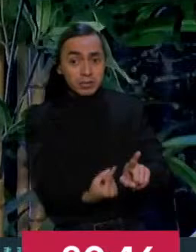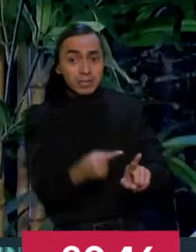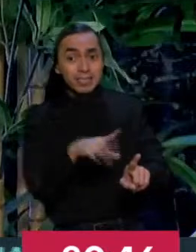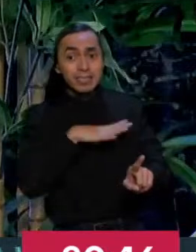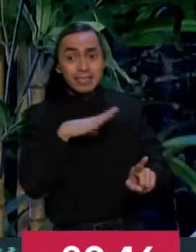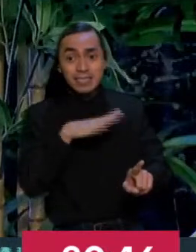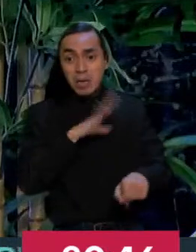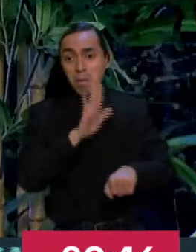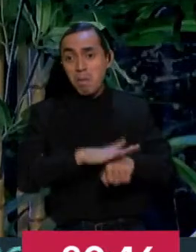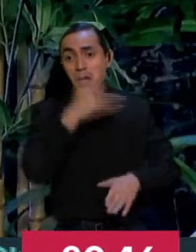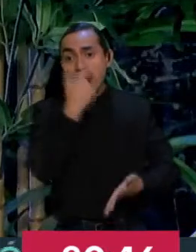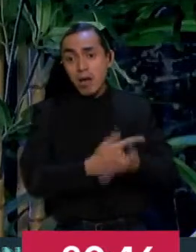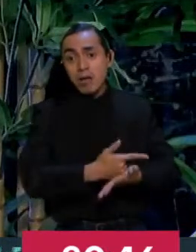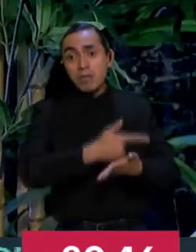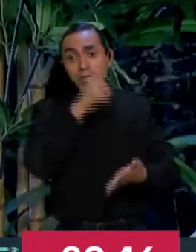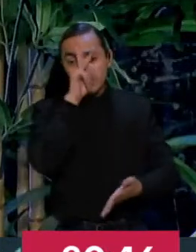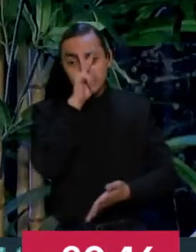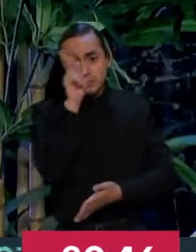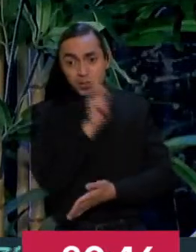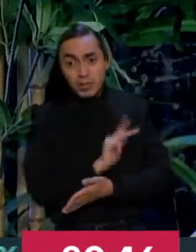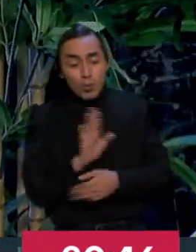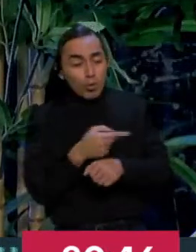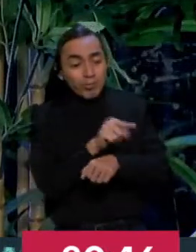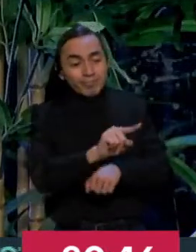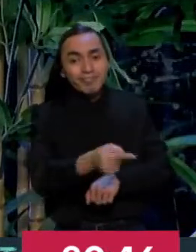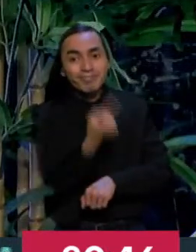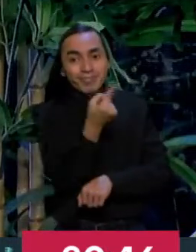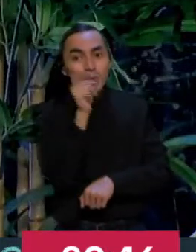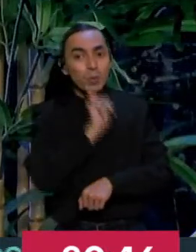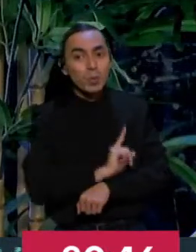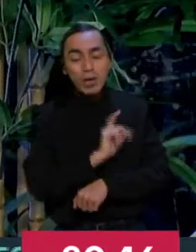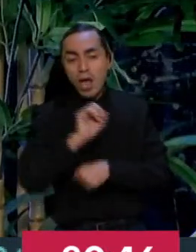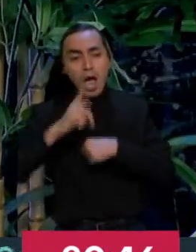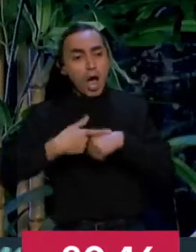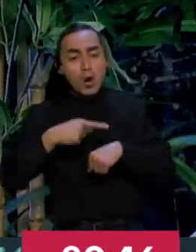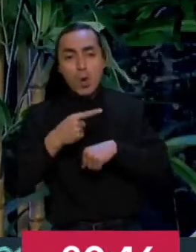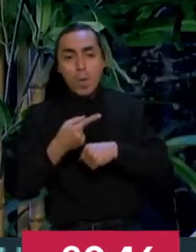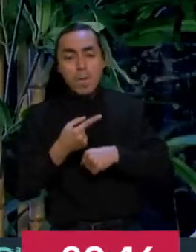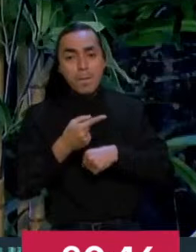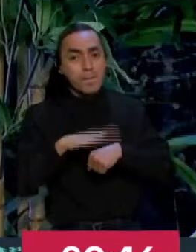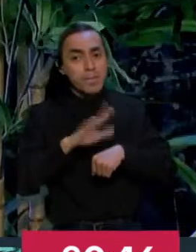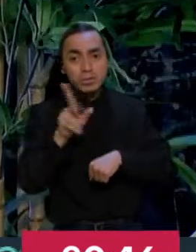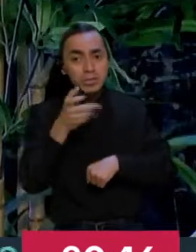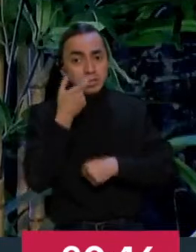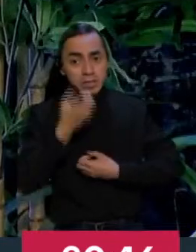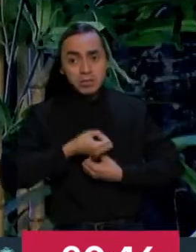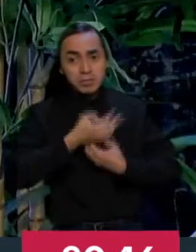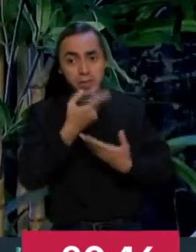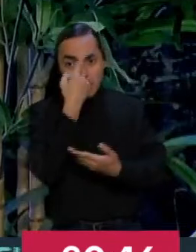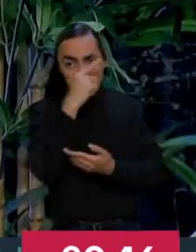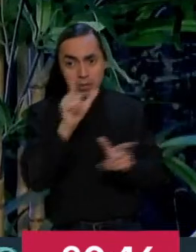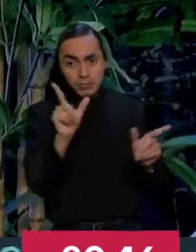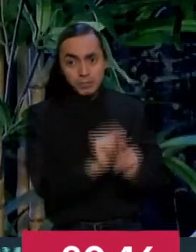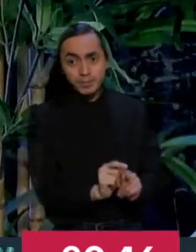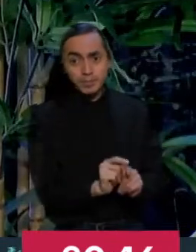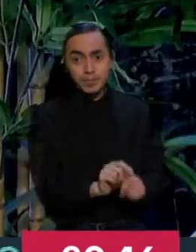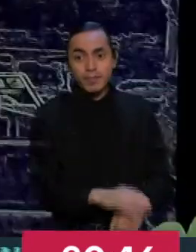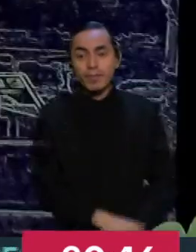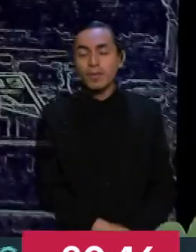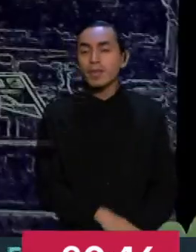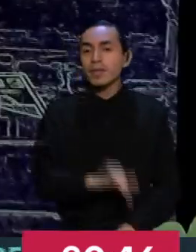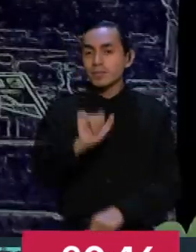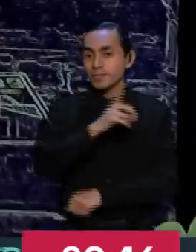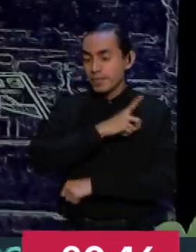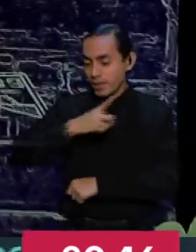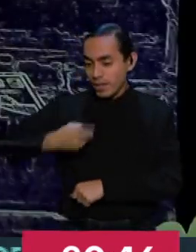se incrementa, insisto, por el hecho de ser mujer? Entonces, ¿algo más que quisieran agregar para ir cerrando esta conversación? Pues yo nada más que deberíamos